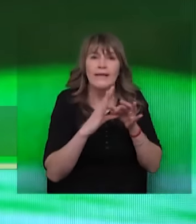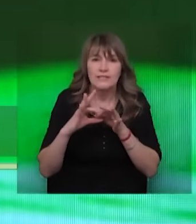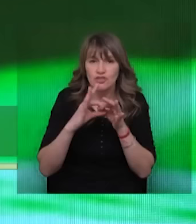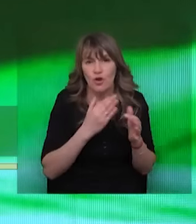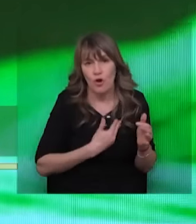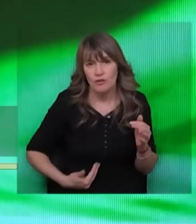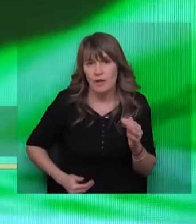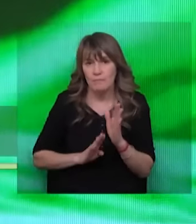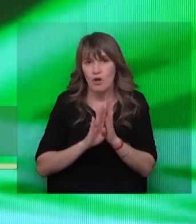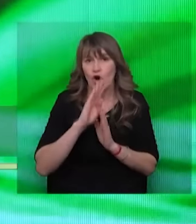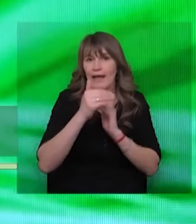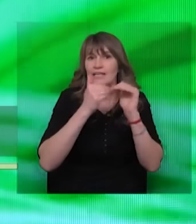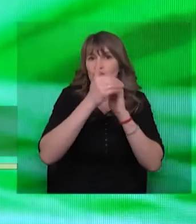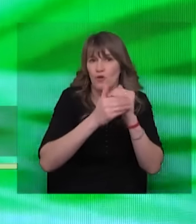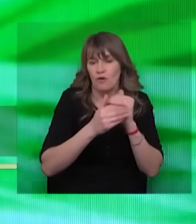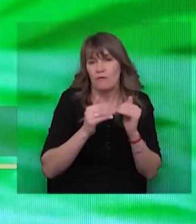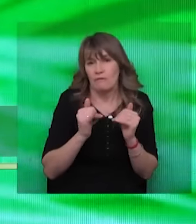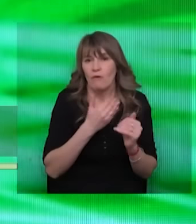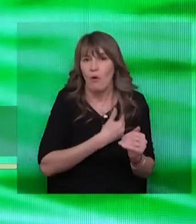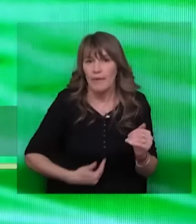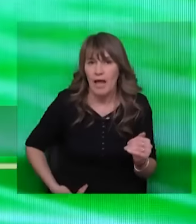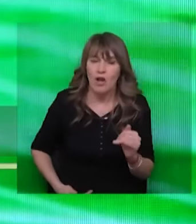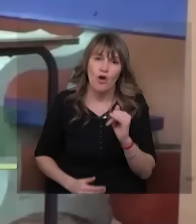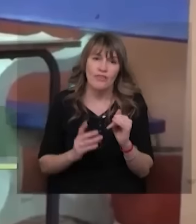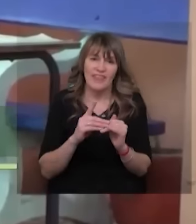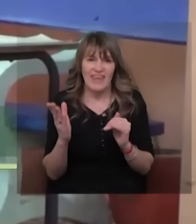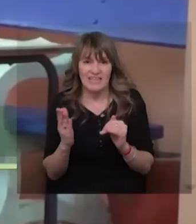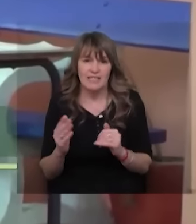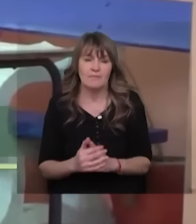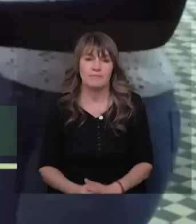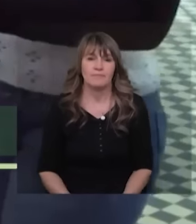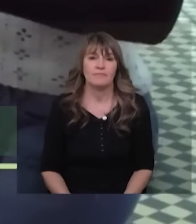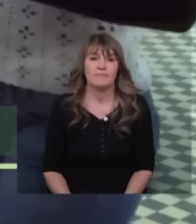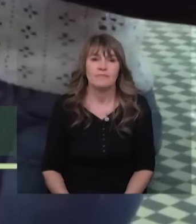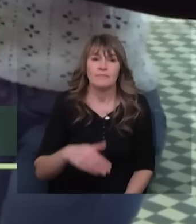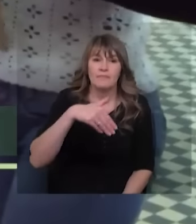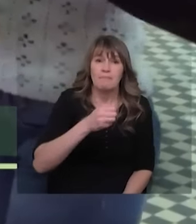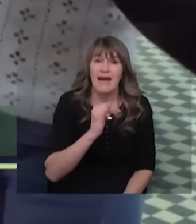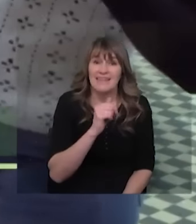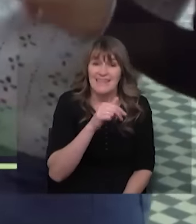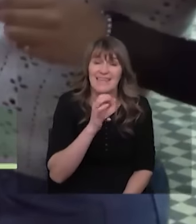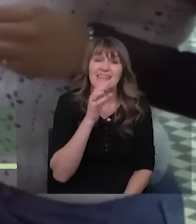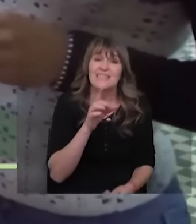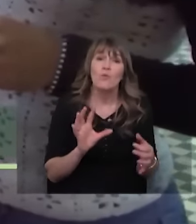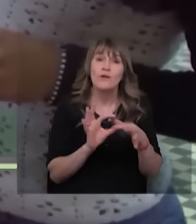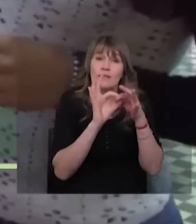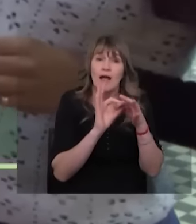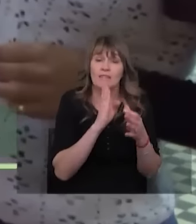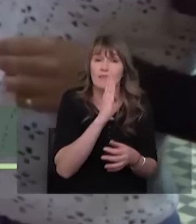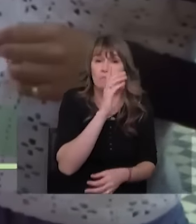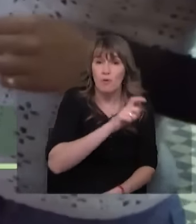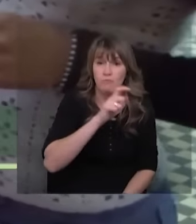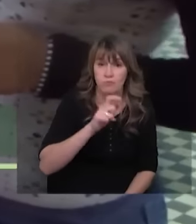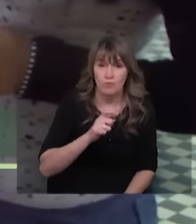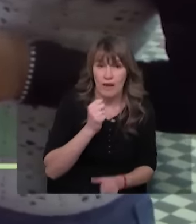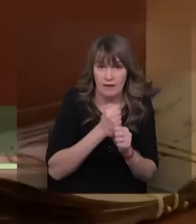gobierno derecha pero lo que está faltando es una expresión auténtica de izquierda Martínez señaló que unidad popular frente de trabajadores